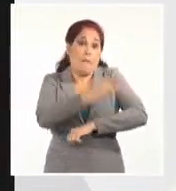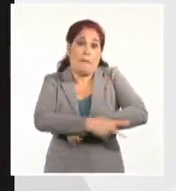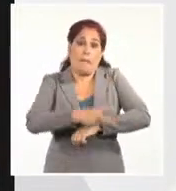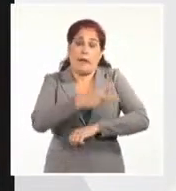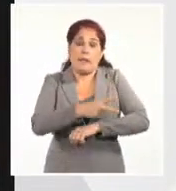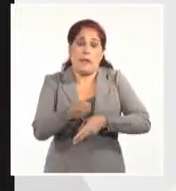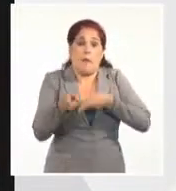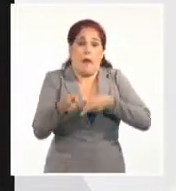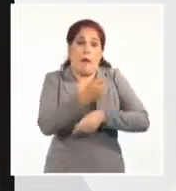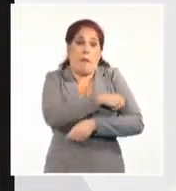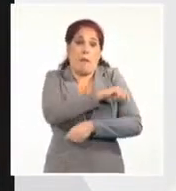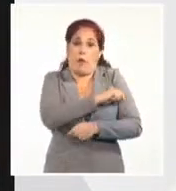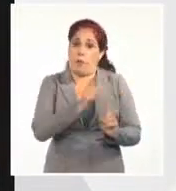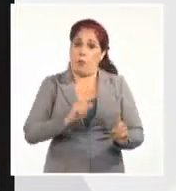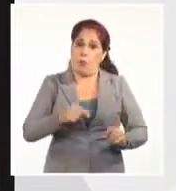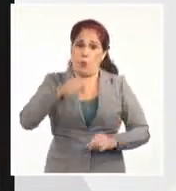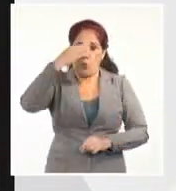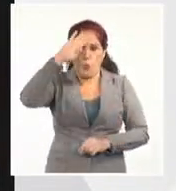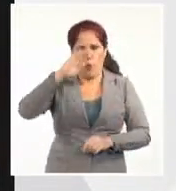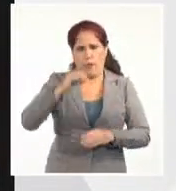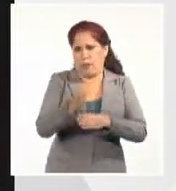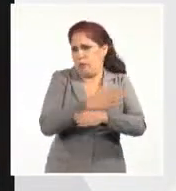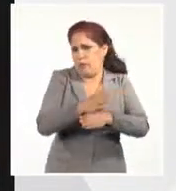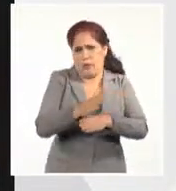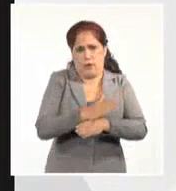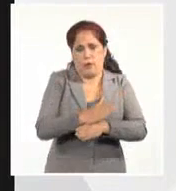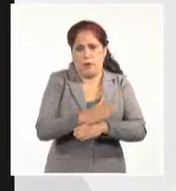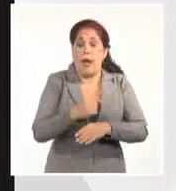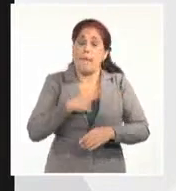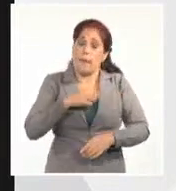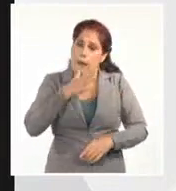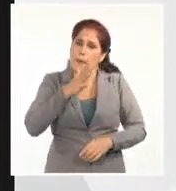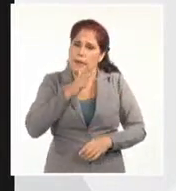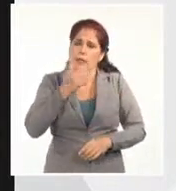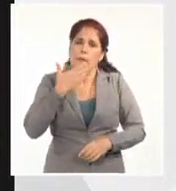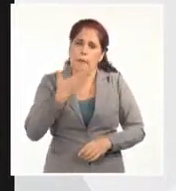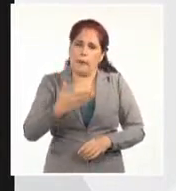su pueblo. Y bueno, esto es lo que tengo que decir en este punto.